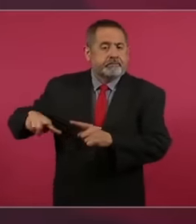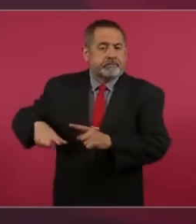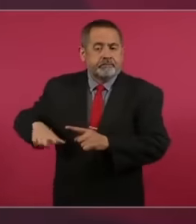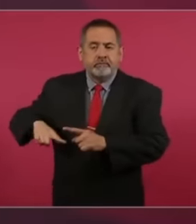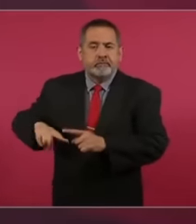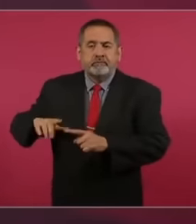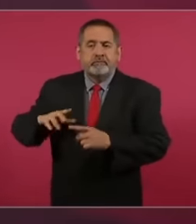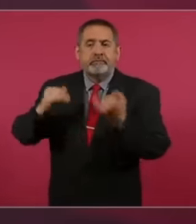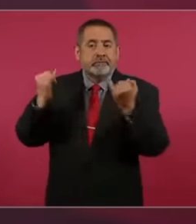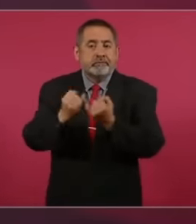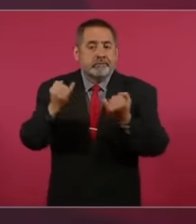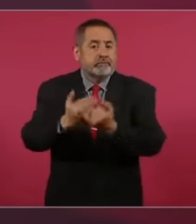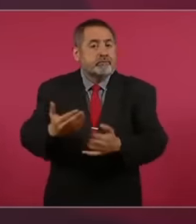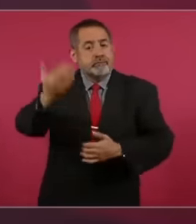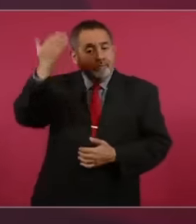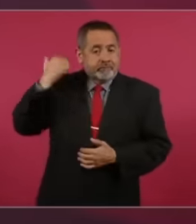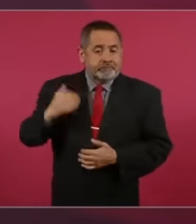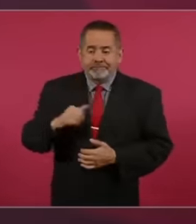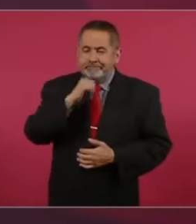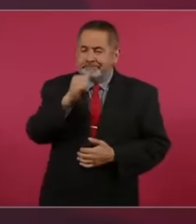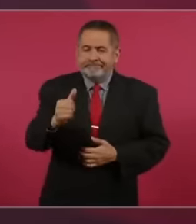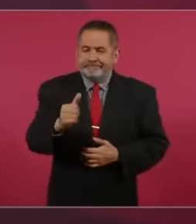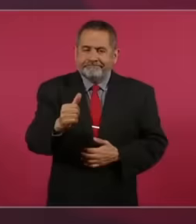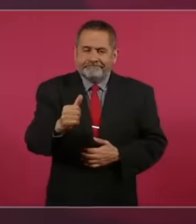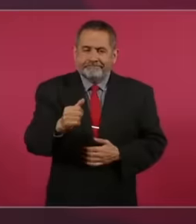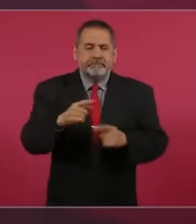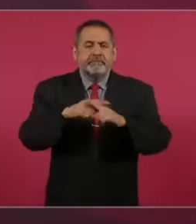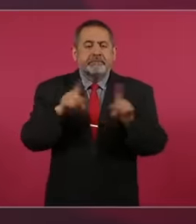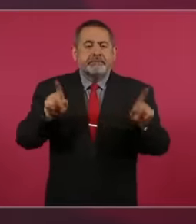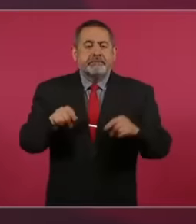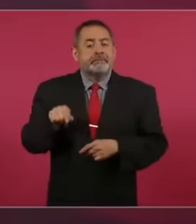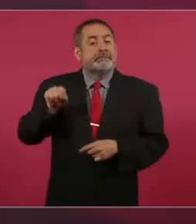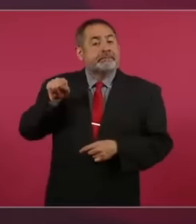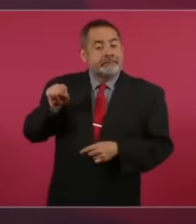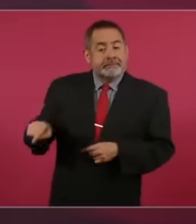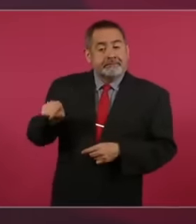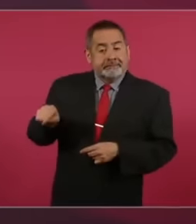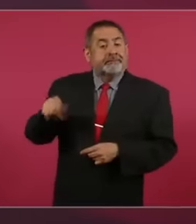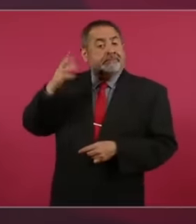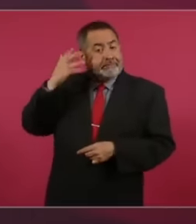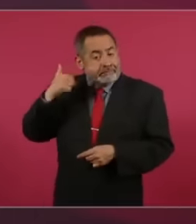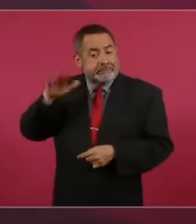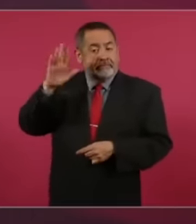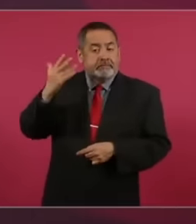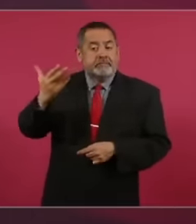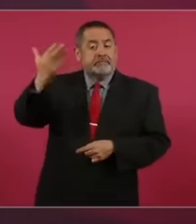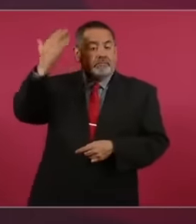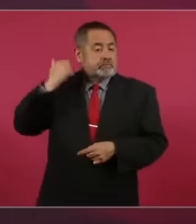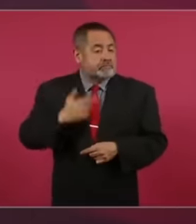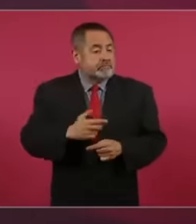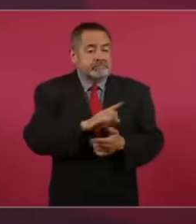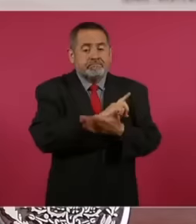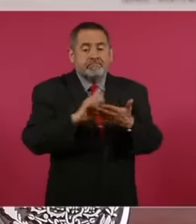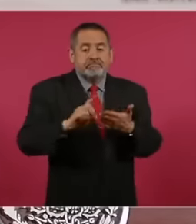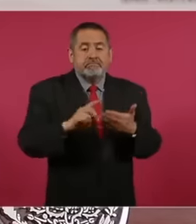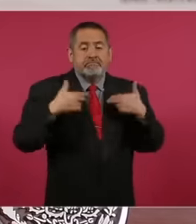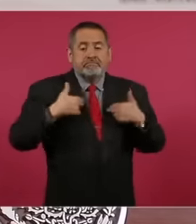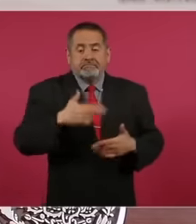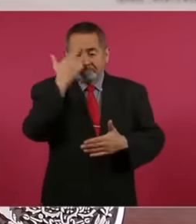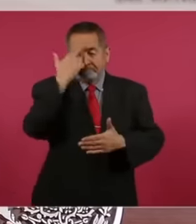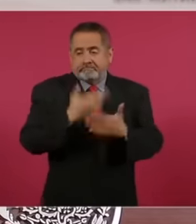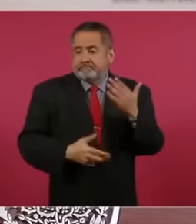ya no es como era antes el principal violador de los derechos humanos.